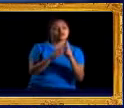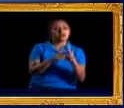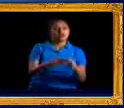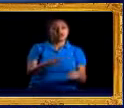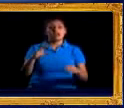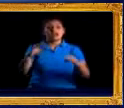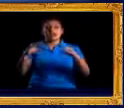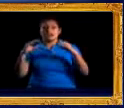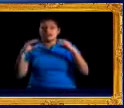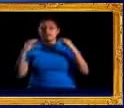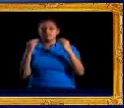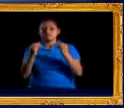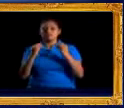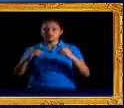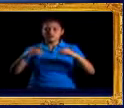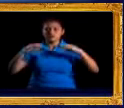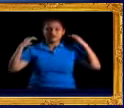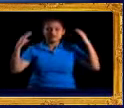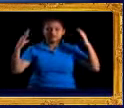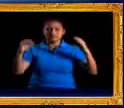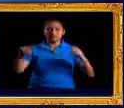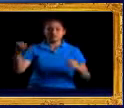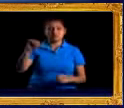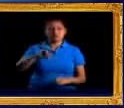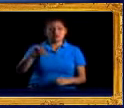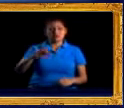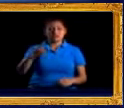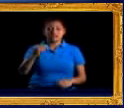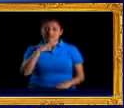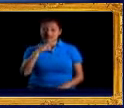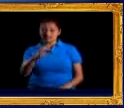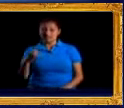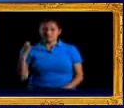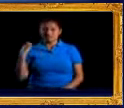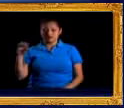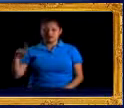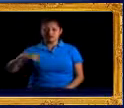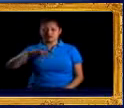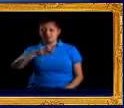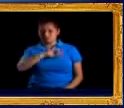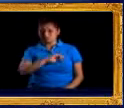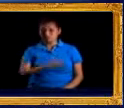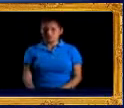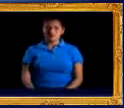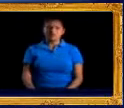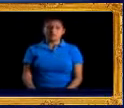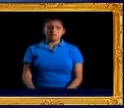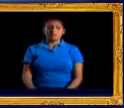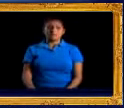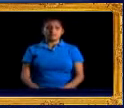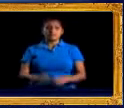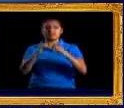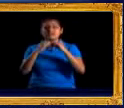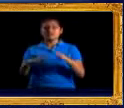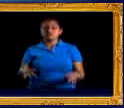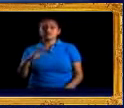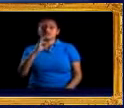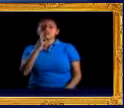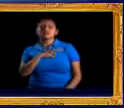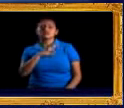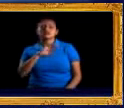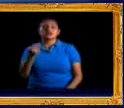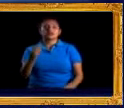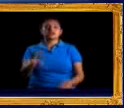Y un buen ejemplo estaba en un libro del colapso de las sociedades que eligen fracasar o